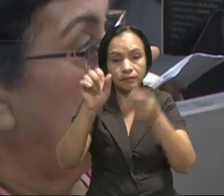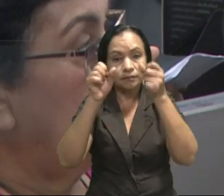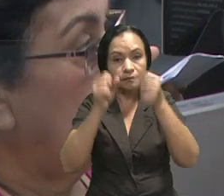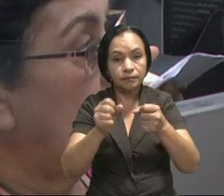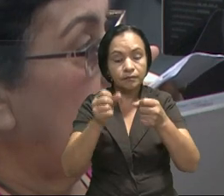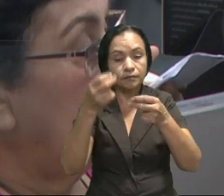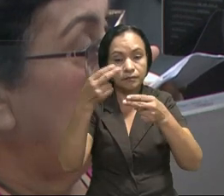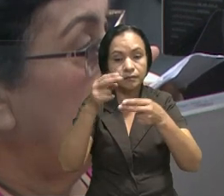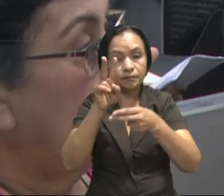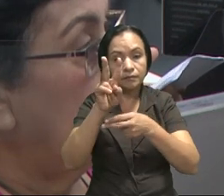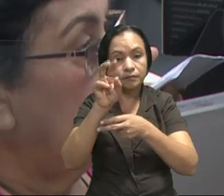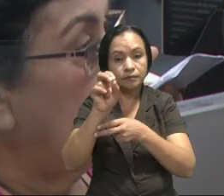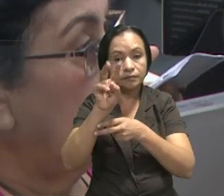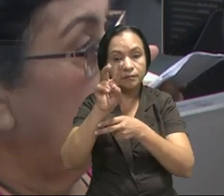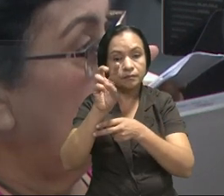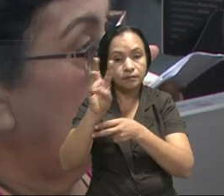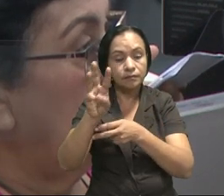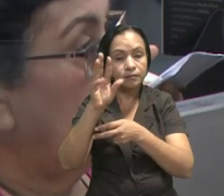con registro